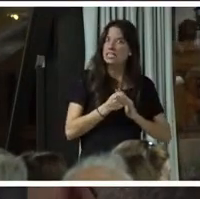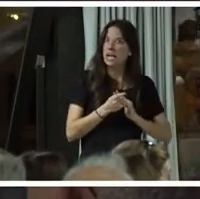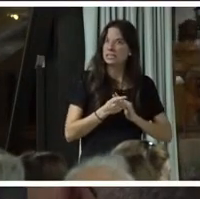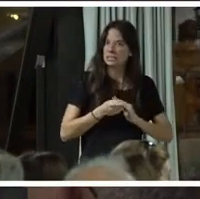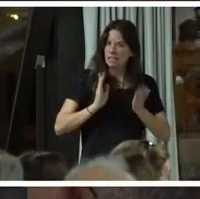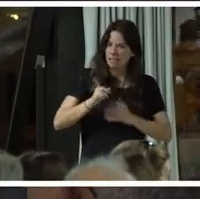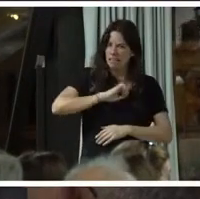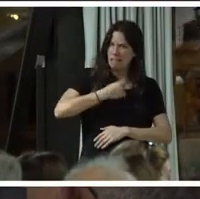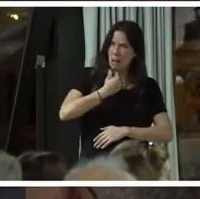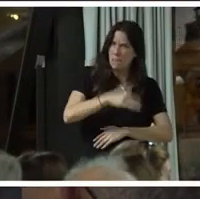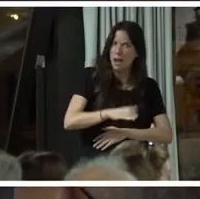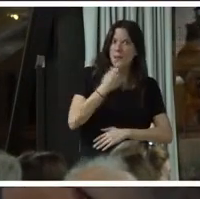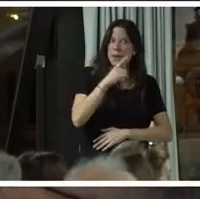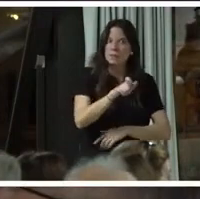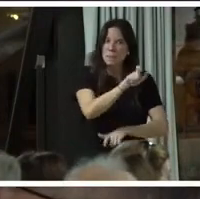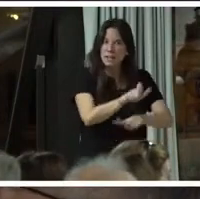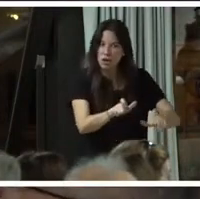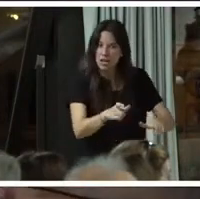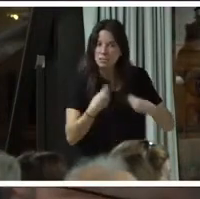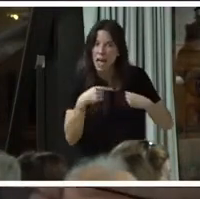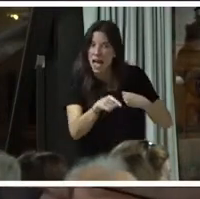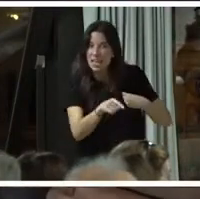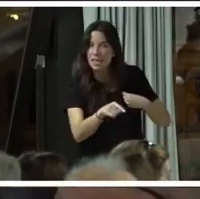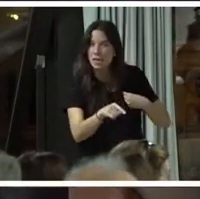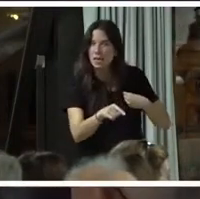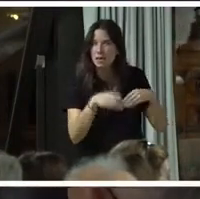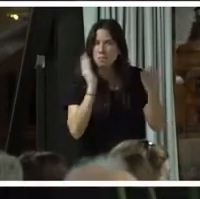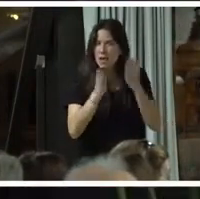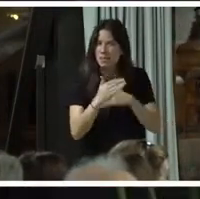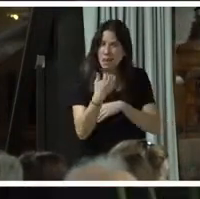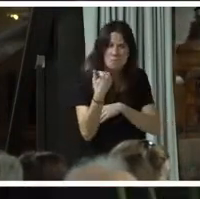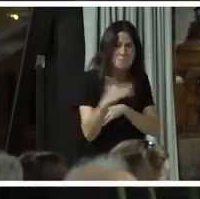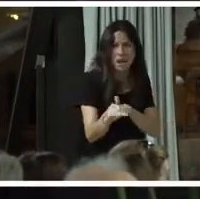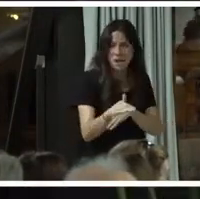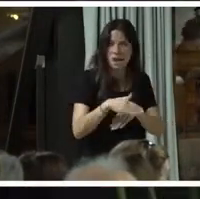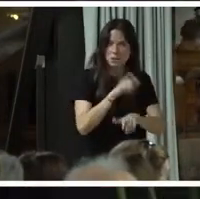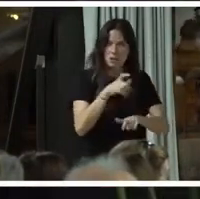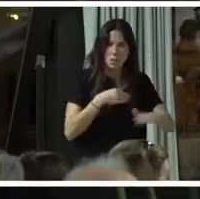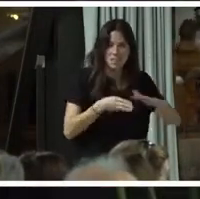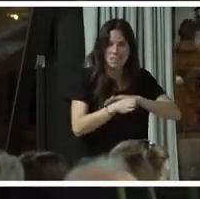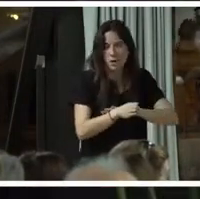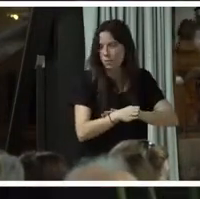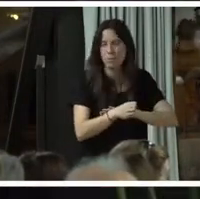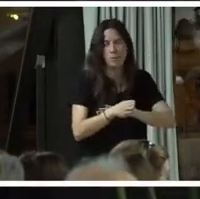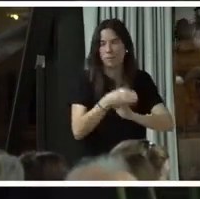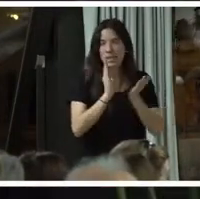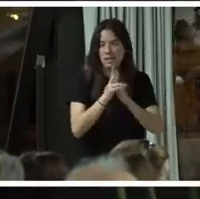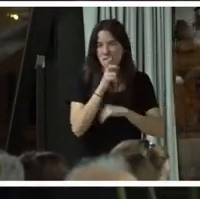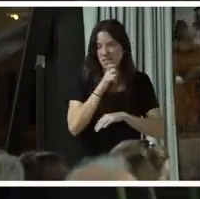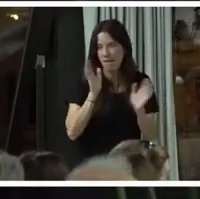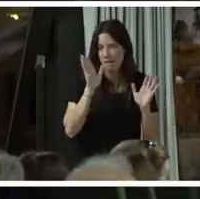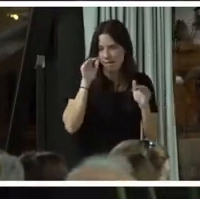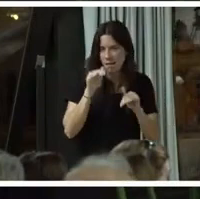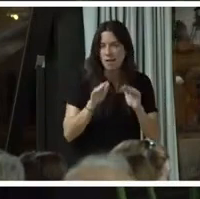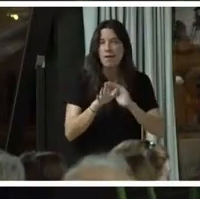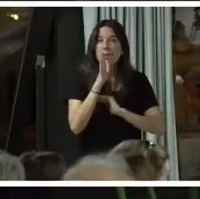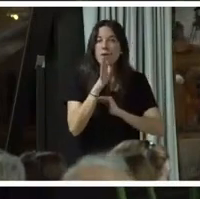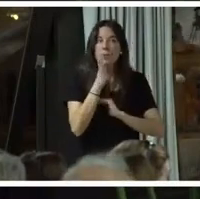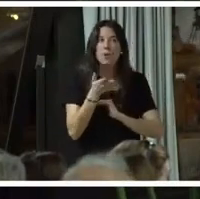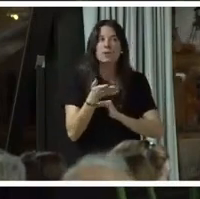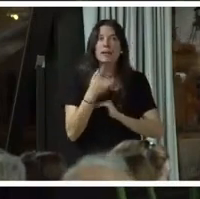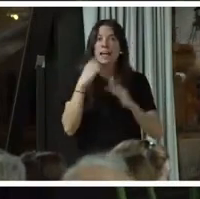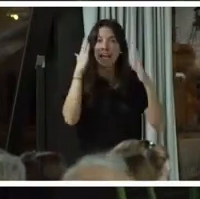cómo maltratan a las pocas personas que tienen la posibilidad de cruzar esos pasos eh Porque el de Egipto el de Rafa